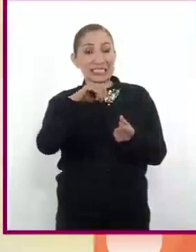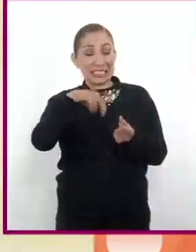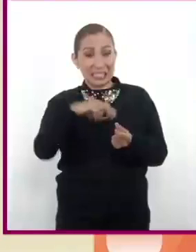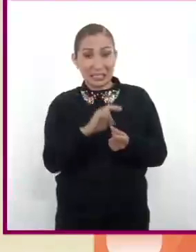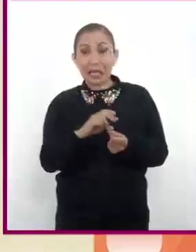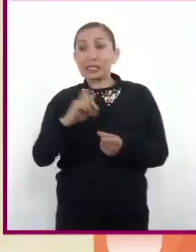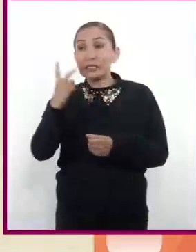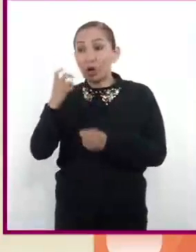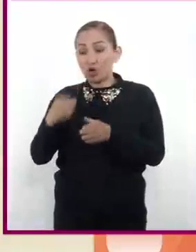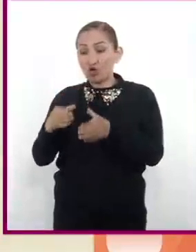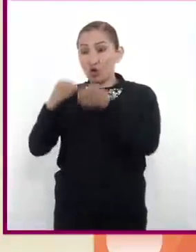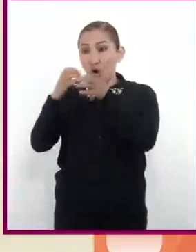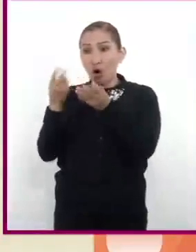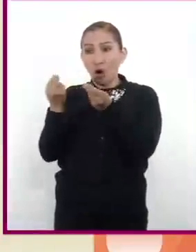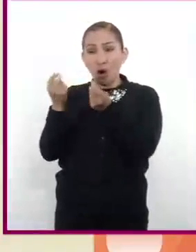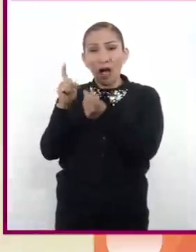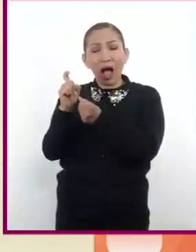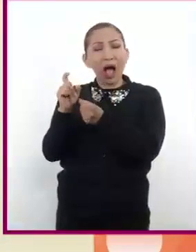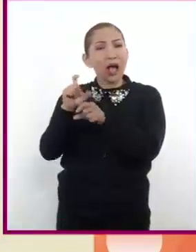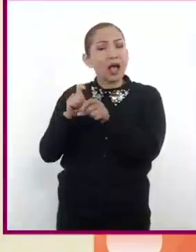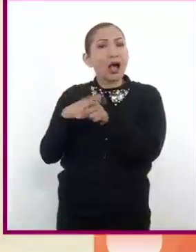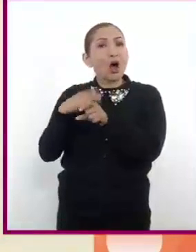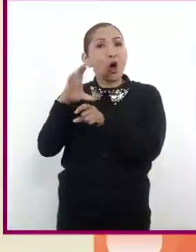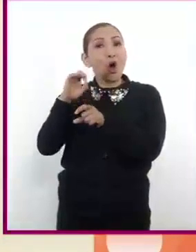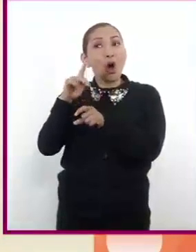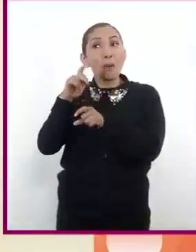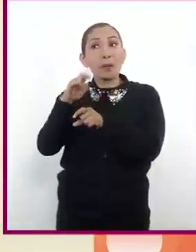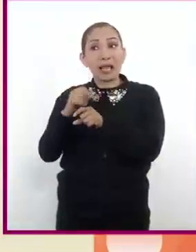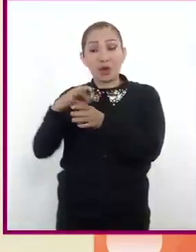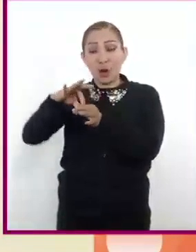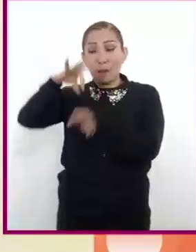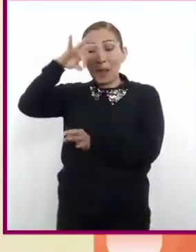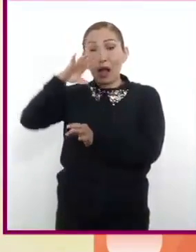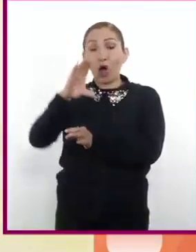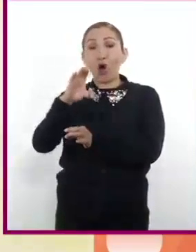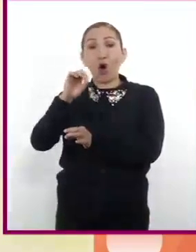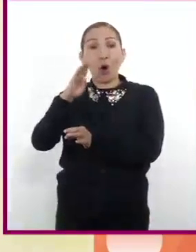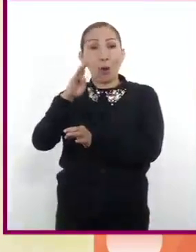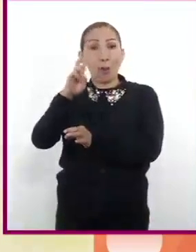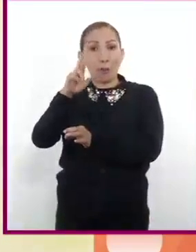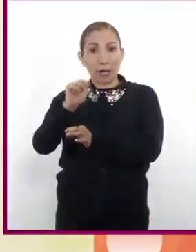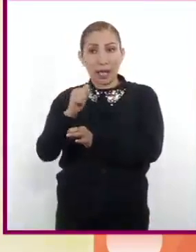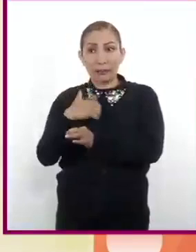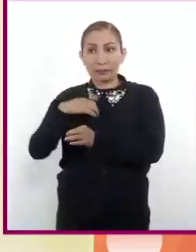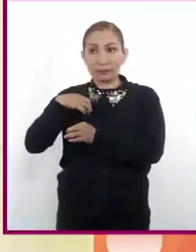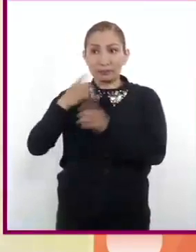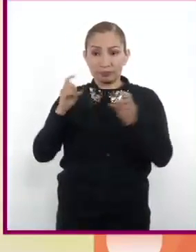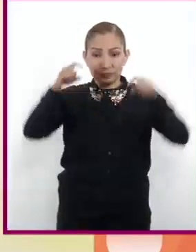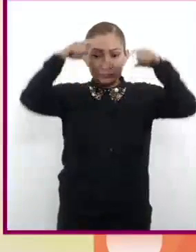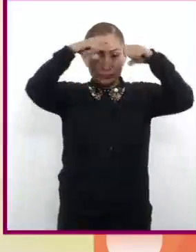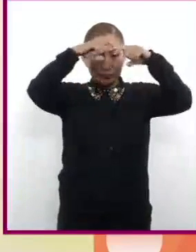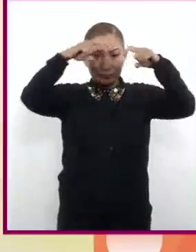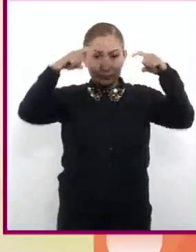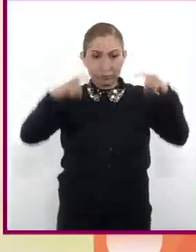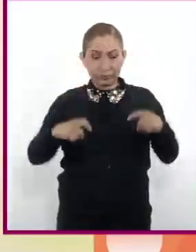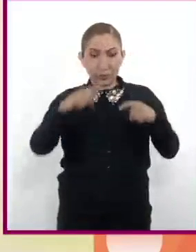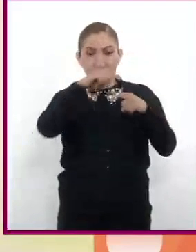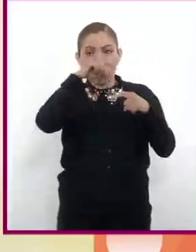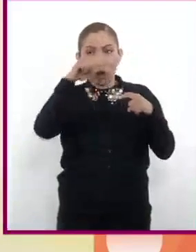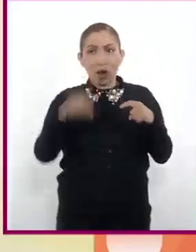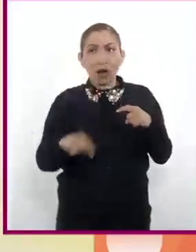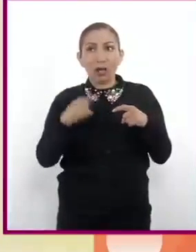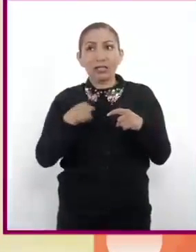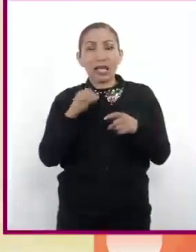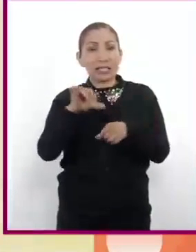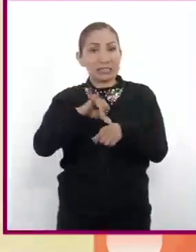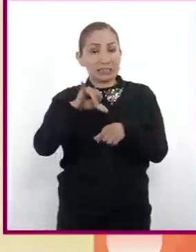En el segundo, una disolución de un compuesto de cobre y una barra de cobre. Cerramos el circuito por medio de un puente con una